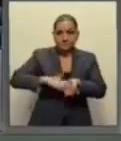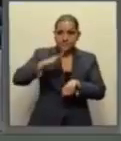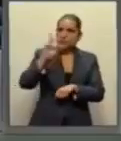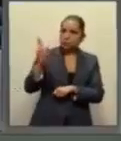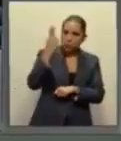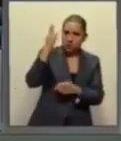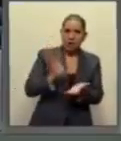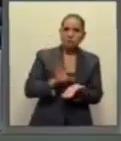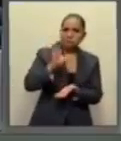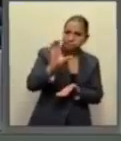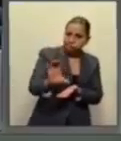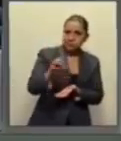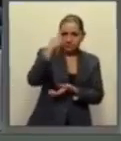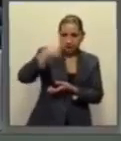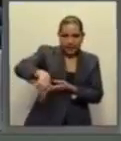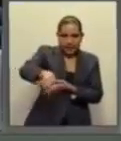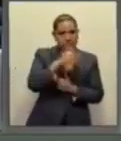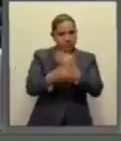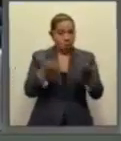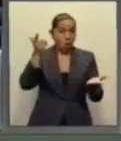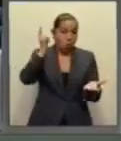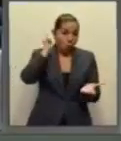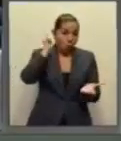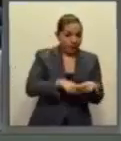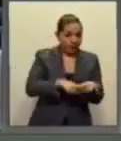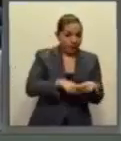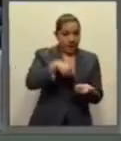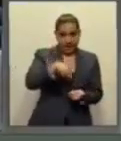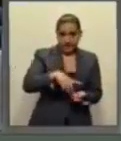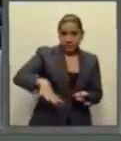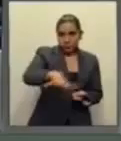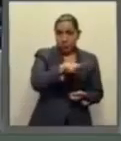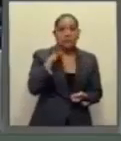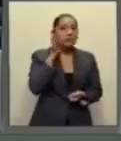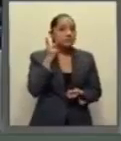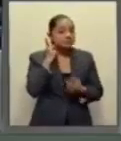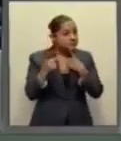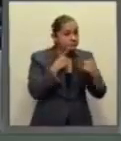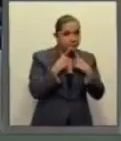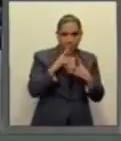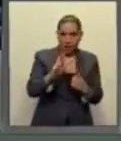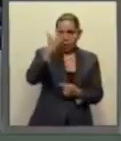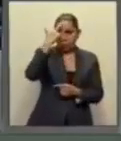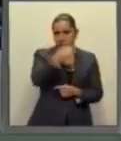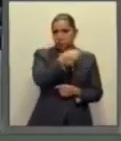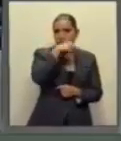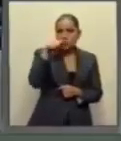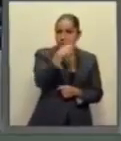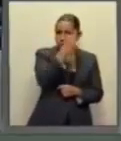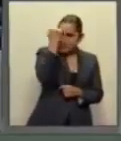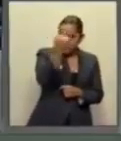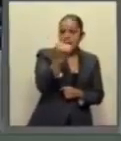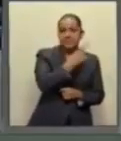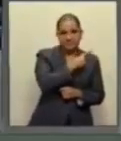Cámara, honrando la memoria del presidente Juárez, se apoye realmente el tema educativo y se revise